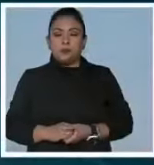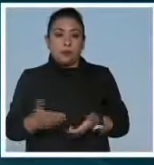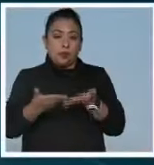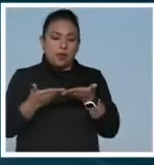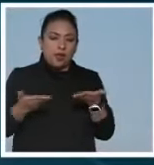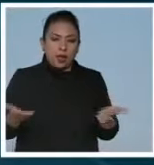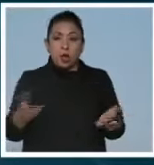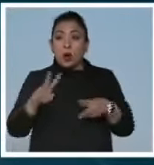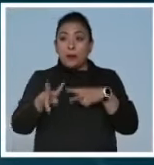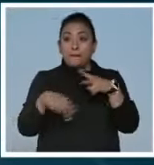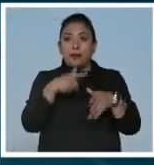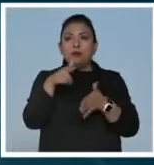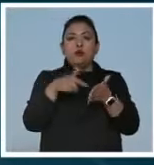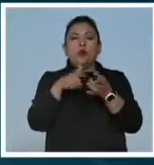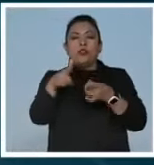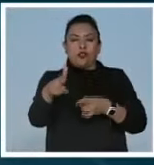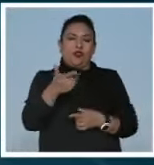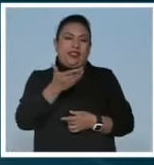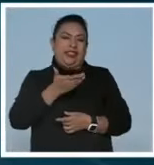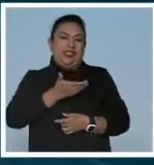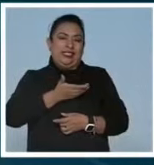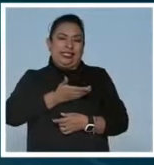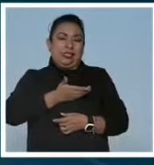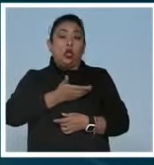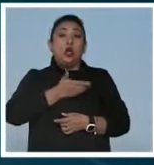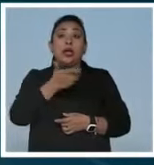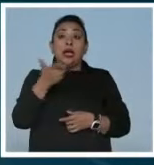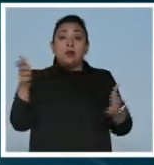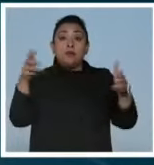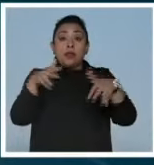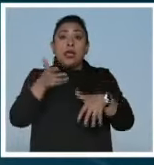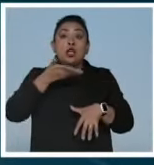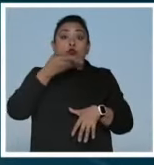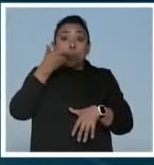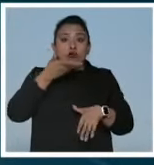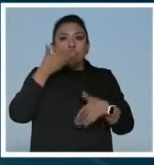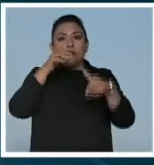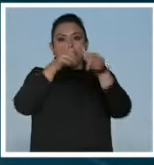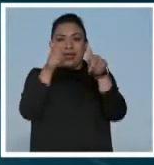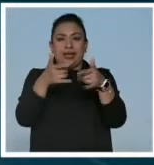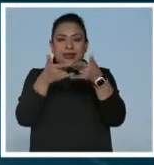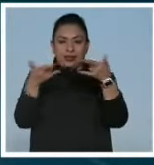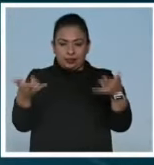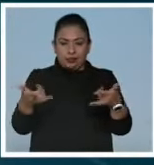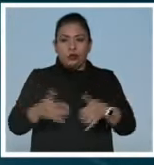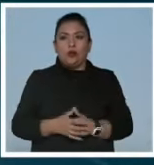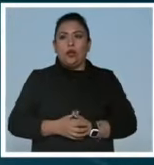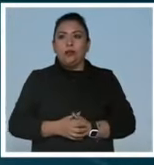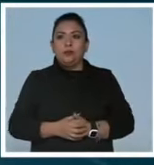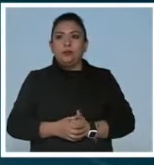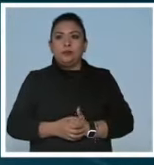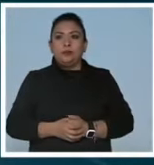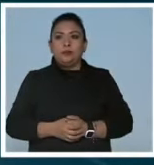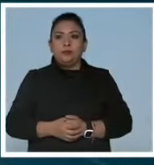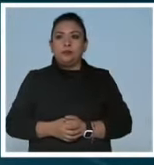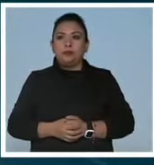Vamos a darnos una vuelta al corazón de la Ciudad de México, donde convergen tradición, arte e historia.